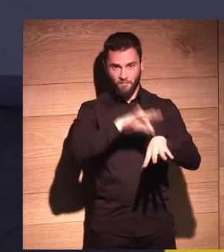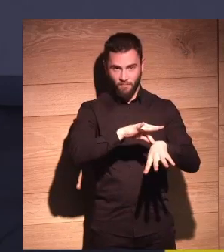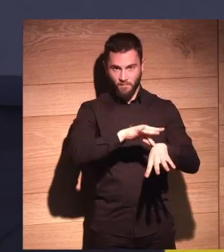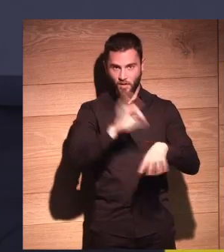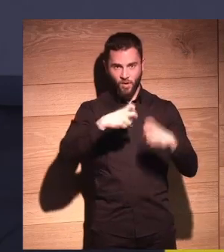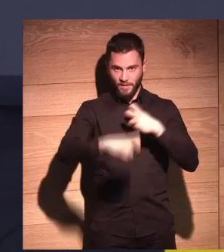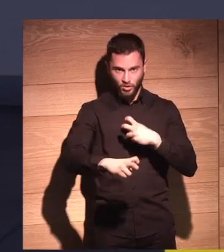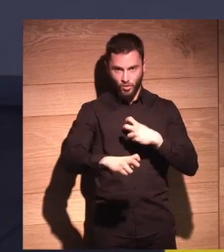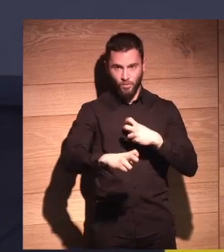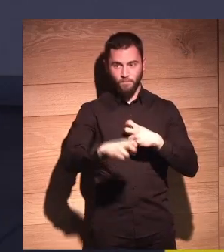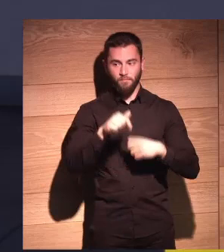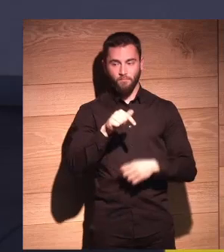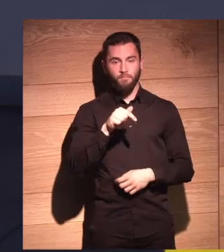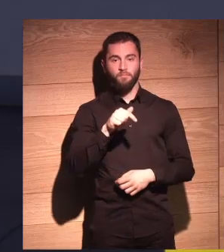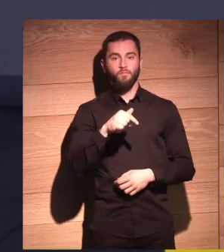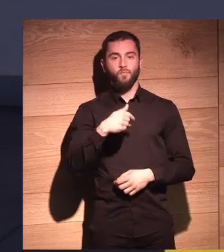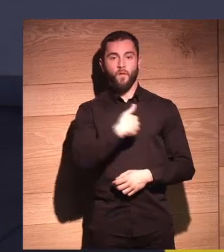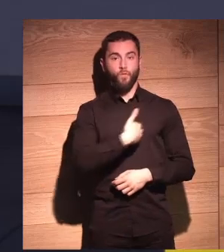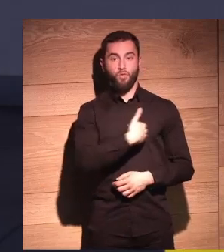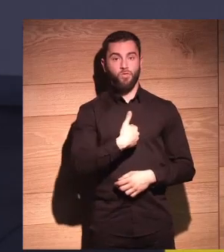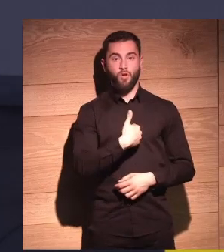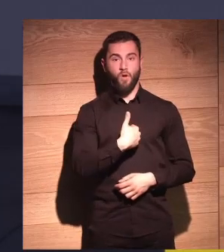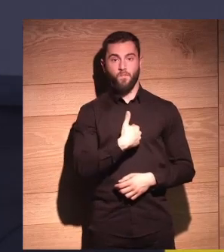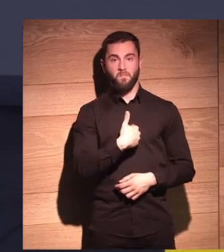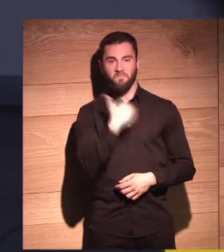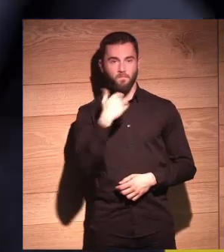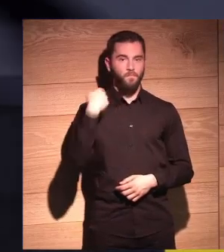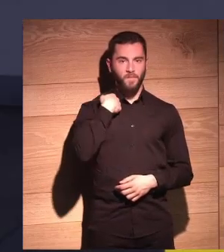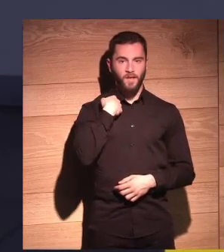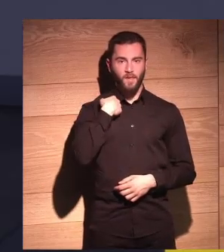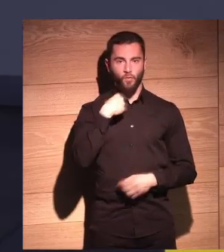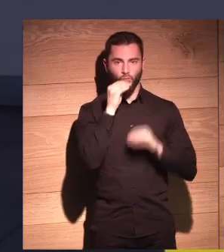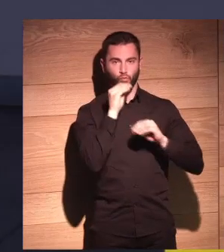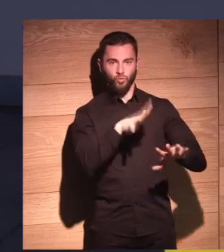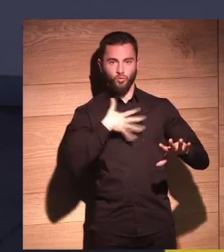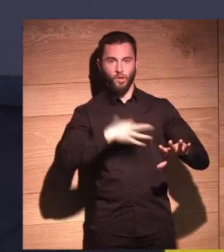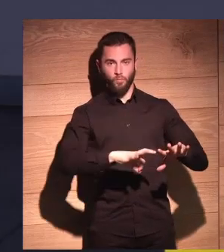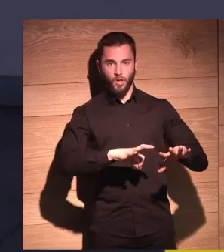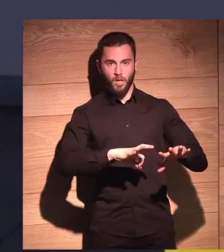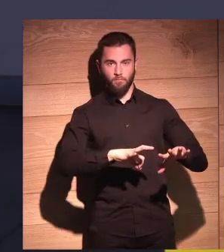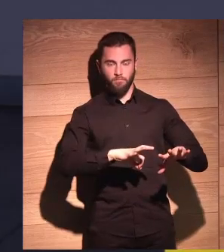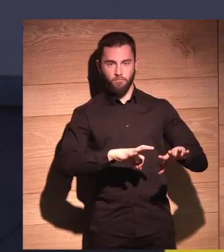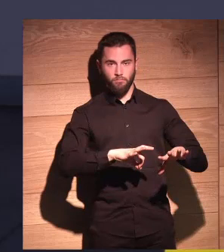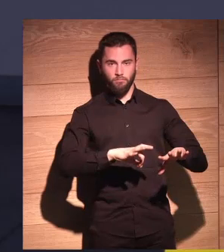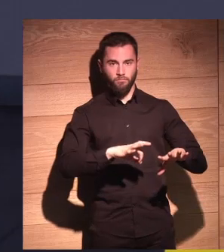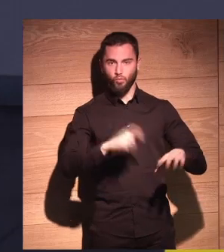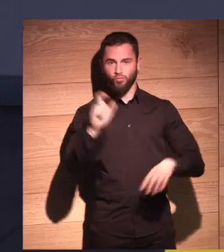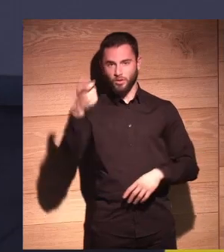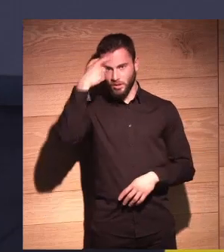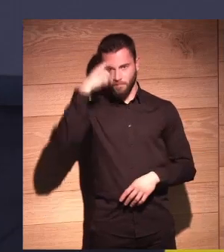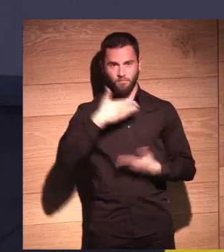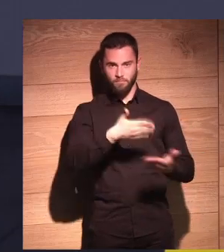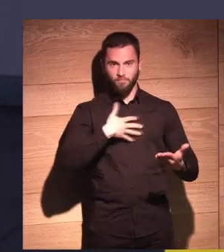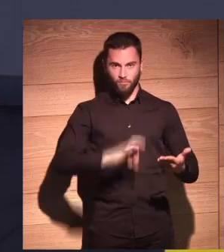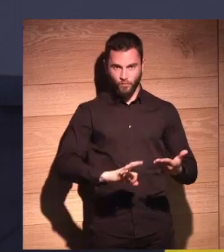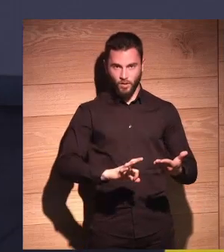o de lesión en la que se haya perdido una función, pues se puede reemplazar esa función a través de un chip, lo cual